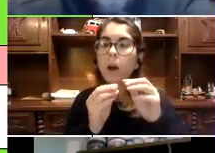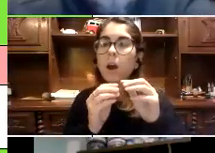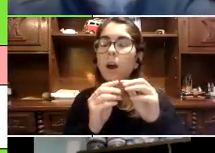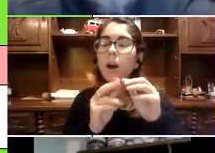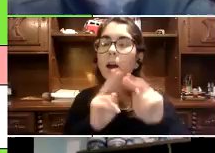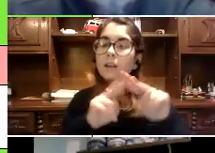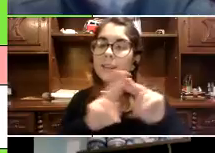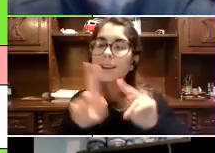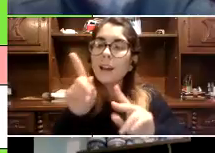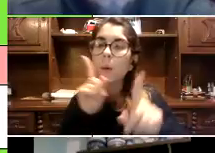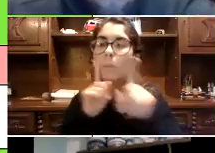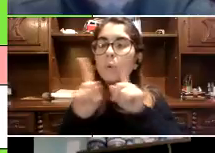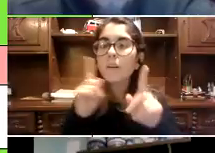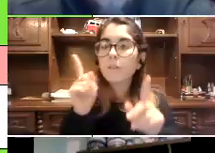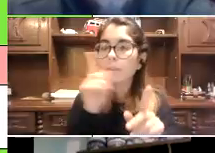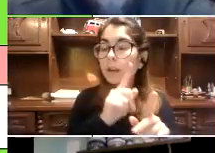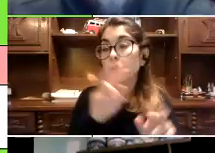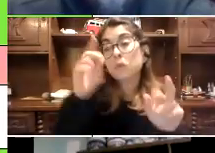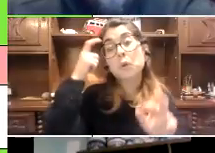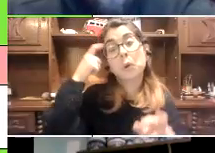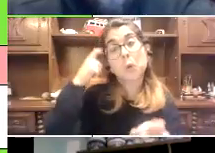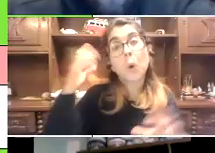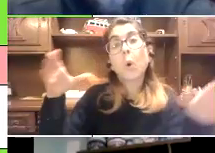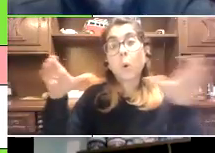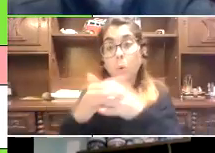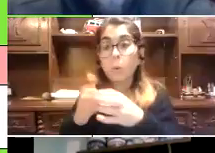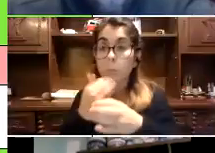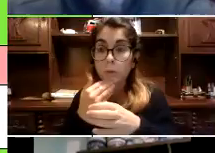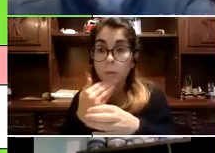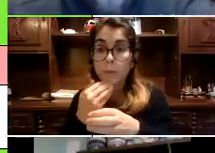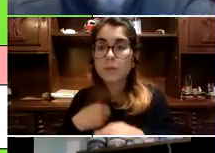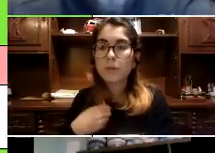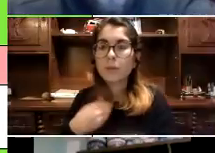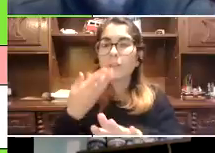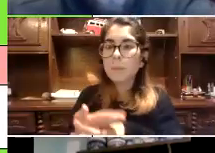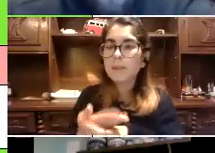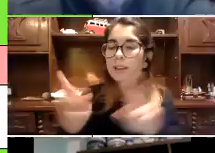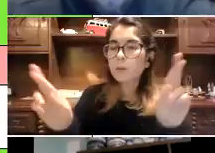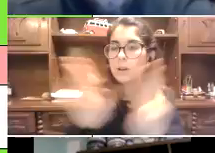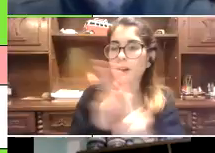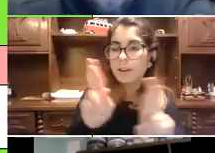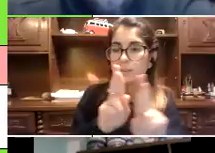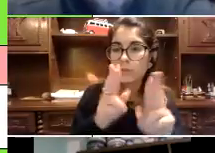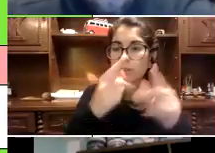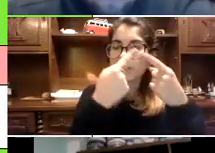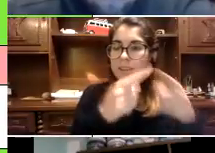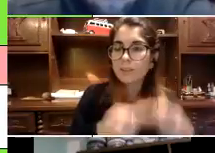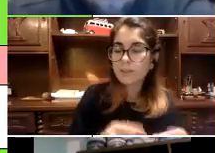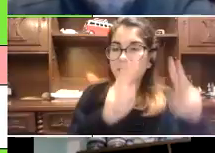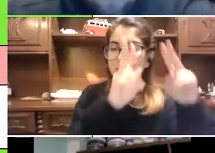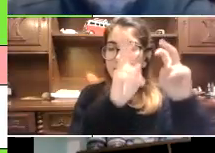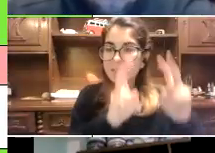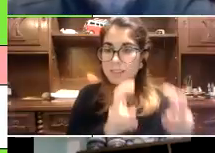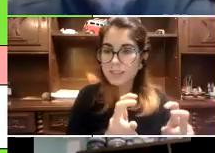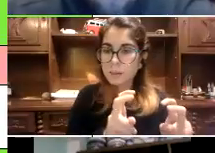también probablemente grupal, en la cual les voy a pedir que hagan una relación entre distintos tópicos asociados a la